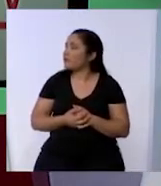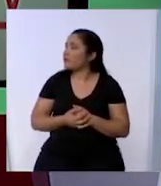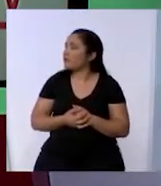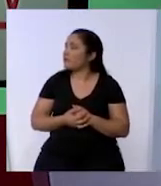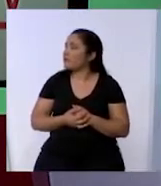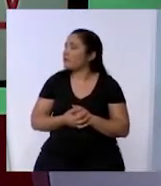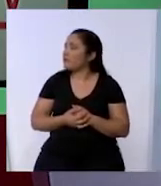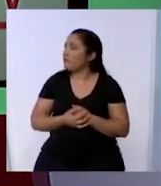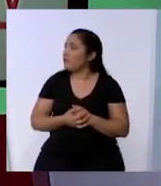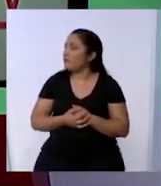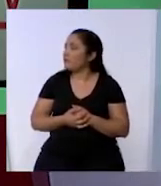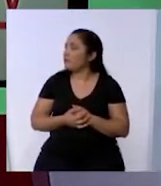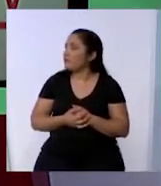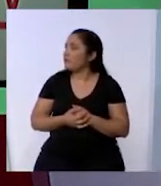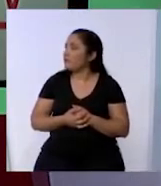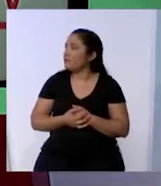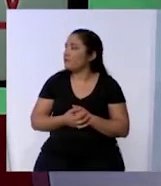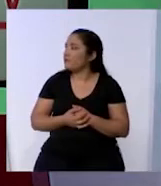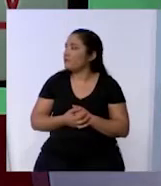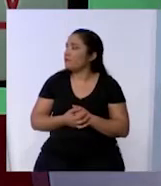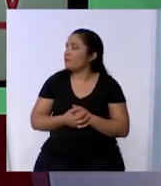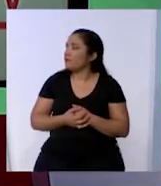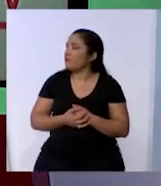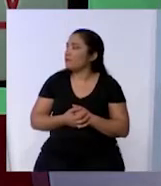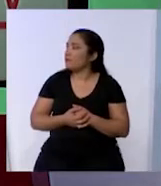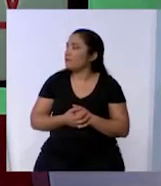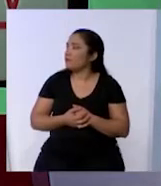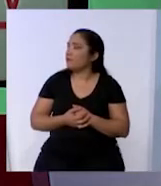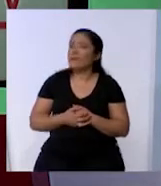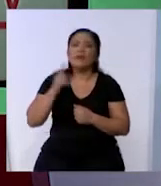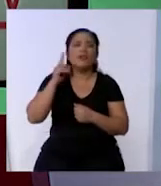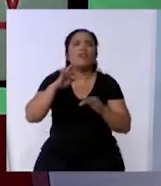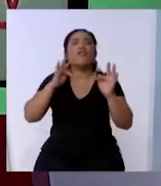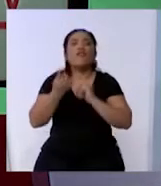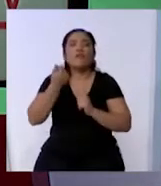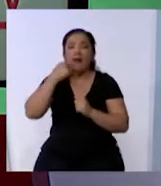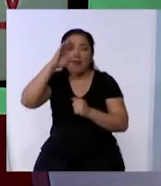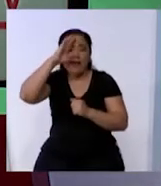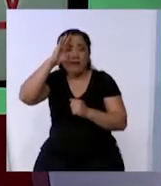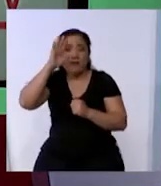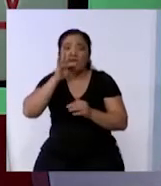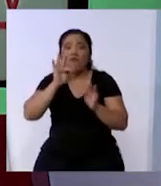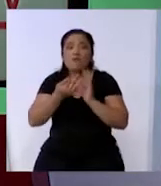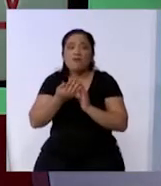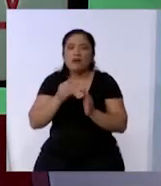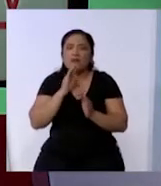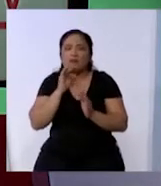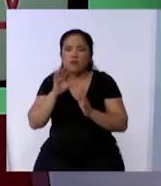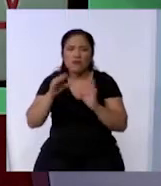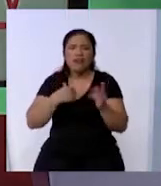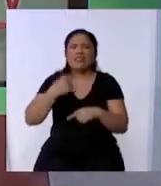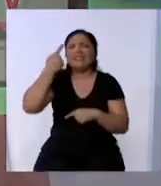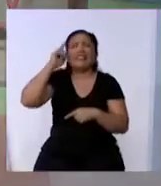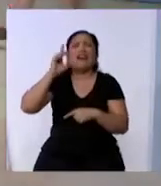división y mi fórmula queda de esta manera. Ah, esta bien. Es la manera que uno aprende, ¿verdad?, para poder hacer las fórmulas y no estar estresándose. Ay,